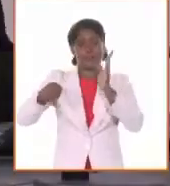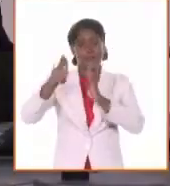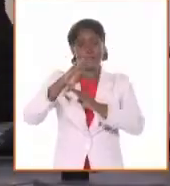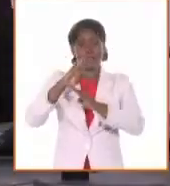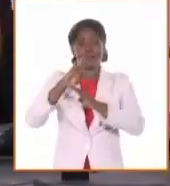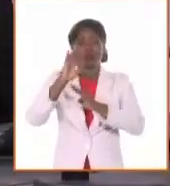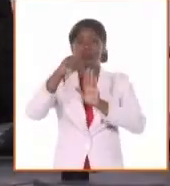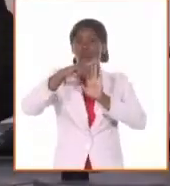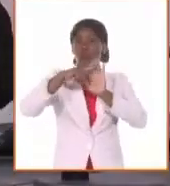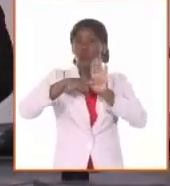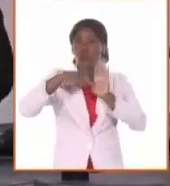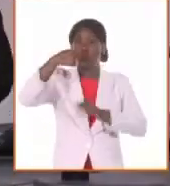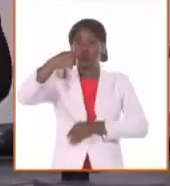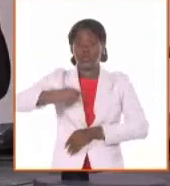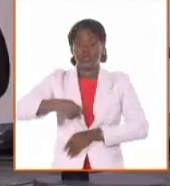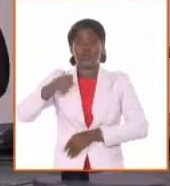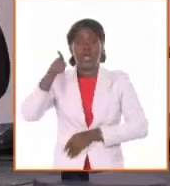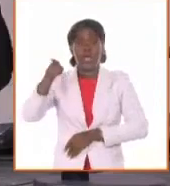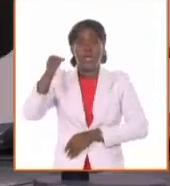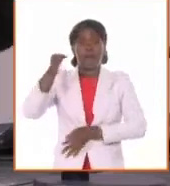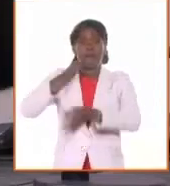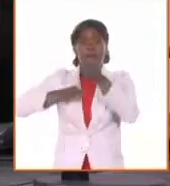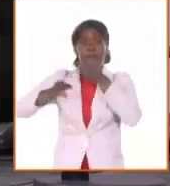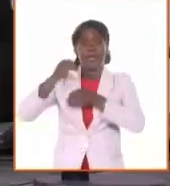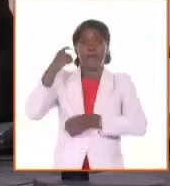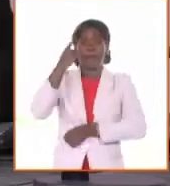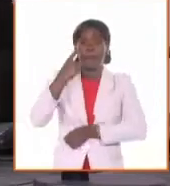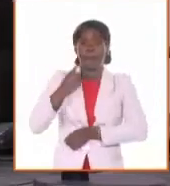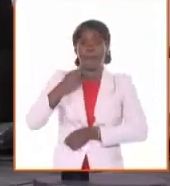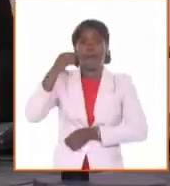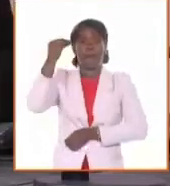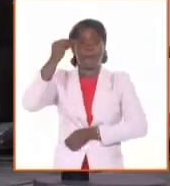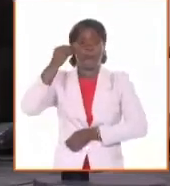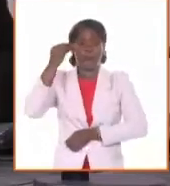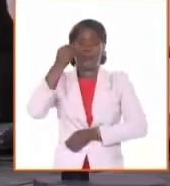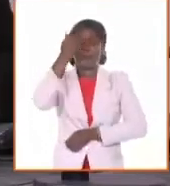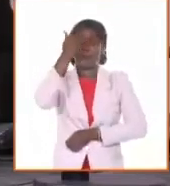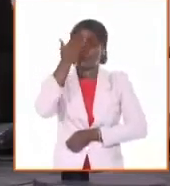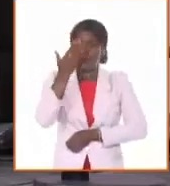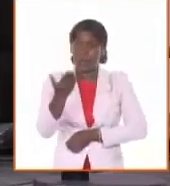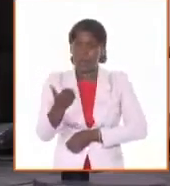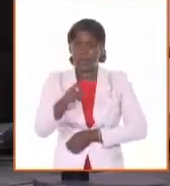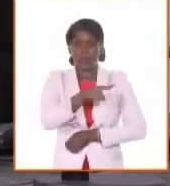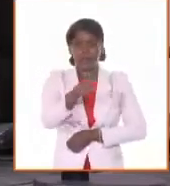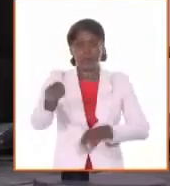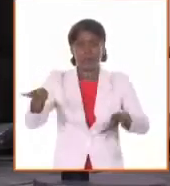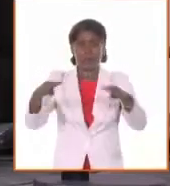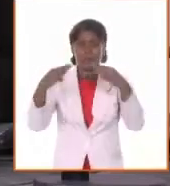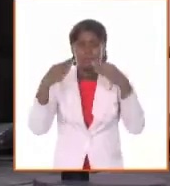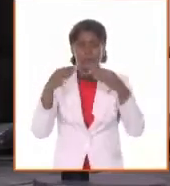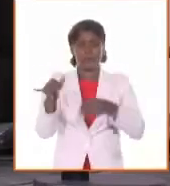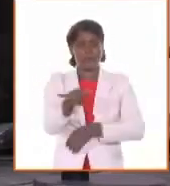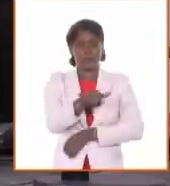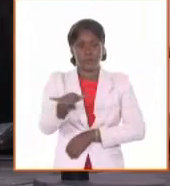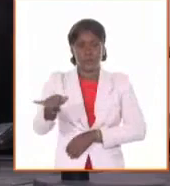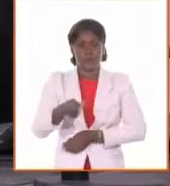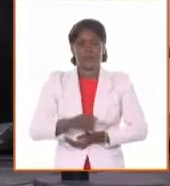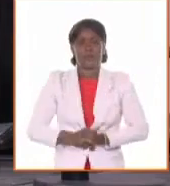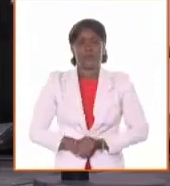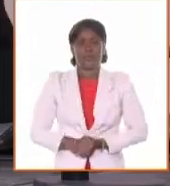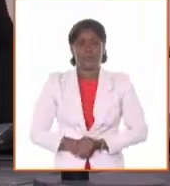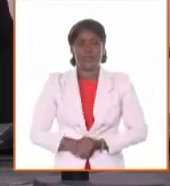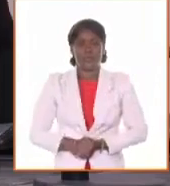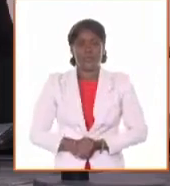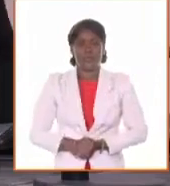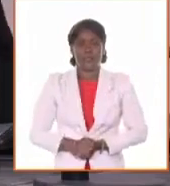en el desarrollo de este tema y bueno ustedes por haber participado en nuestro foro debate en la mañana nos